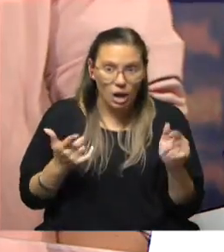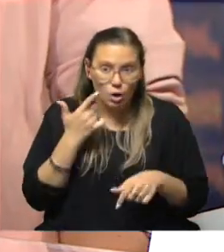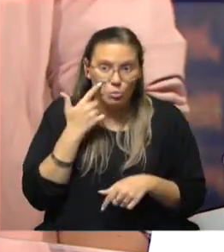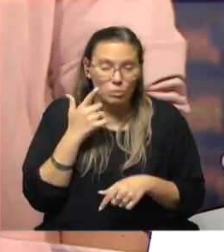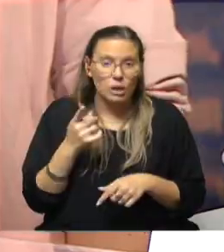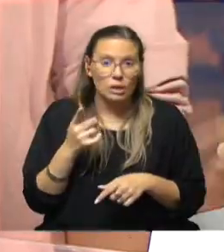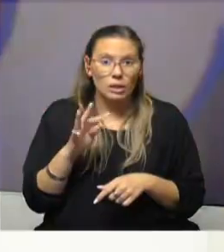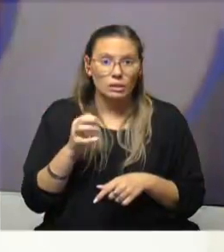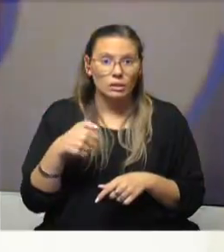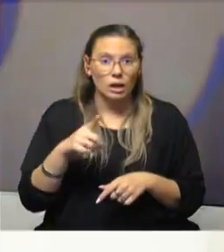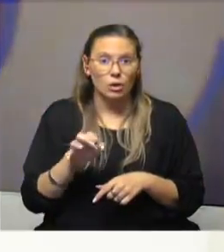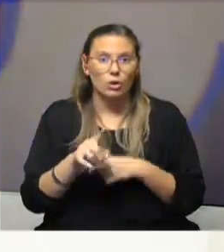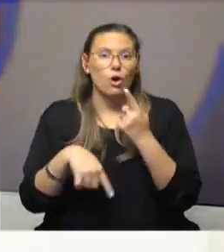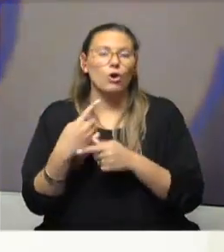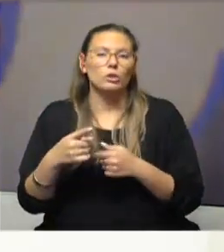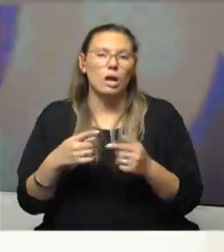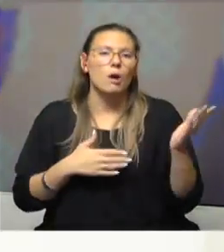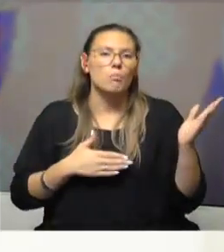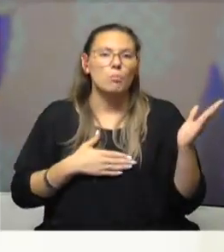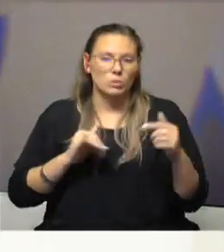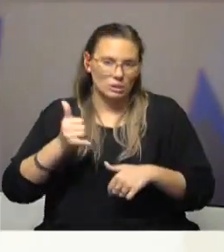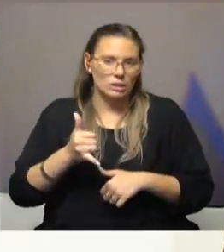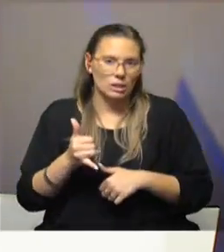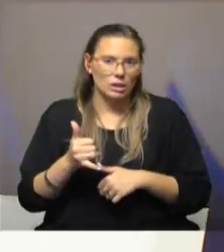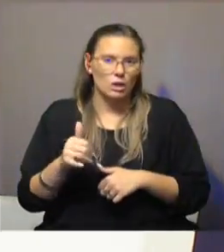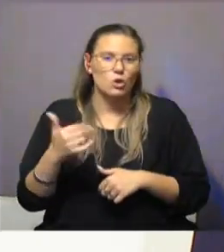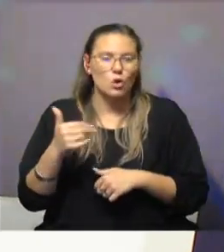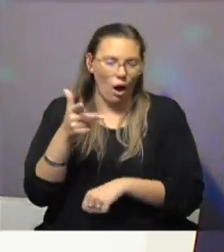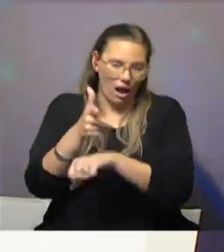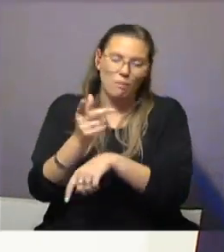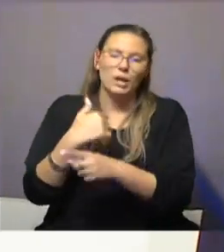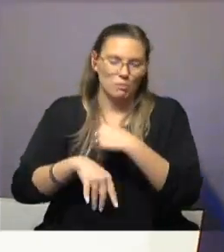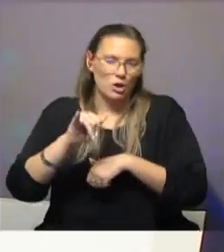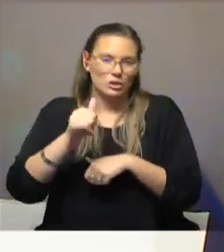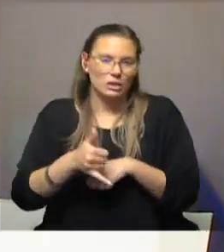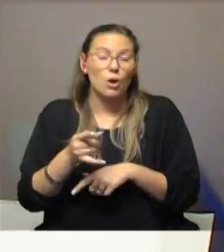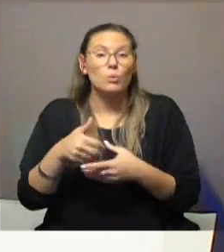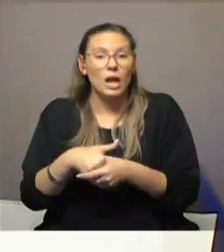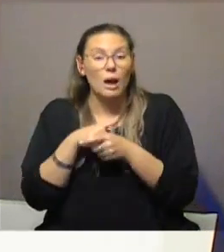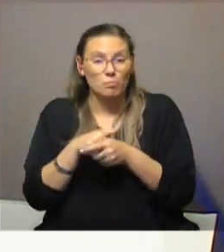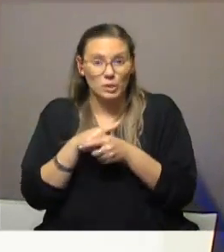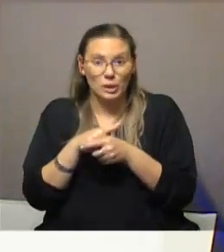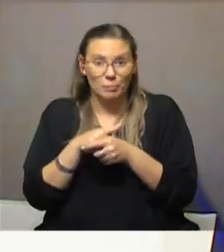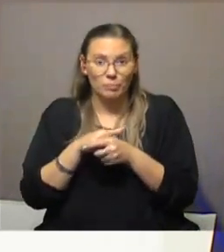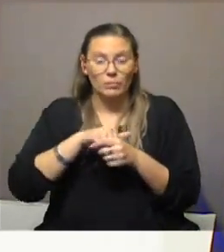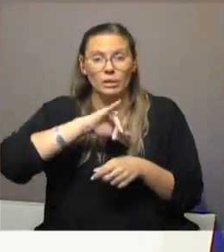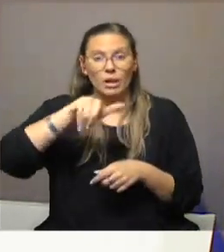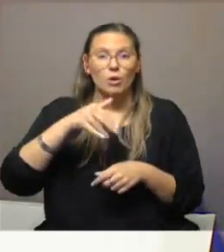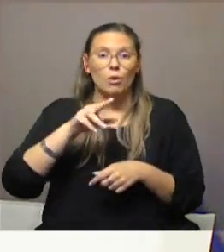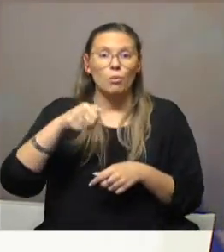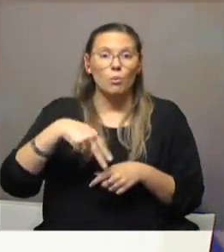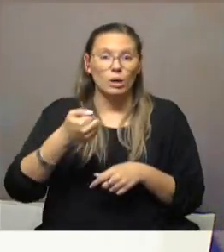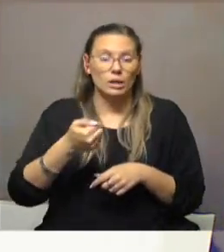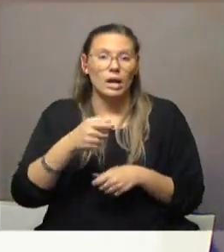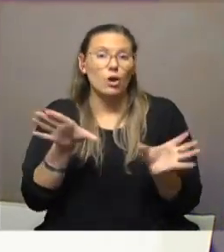Vos sabés que de tango creo que no. De otros ritmos sí, claro. Nunca te cámaras, pero sí. Tengo una amiga en común con Juana y los heladeros del